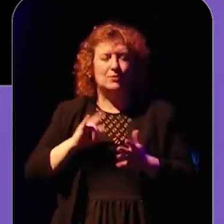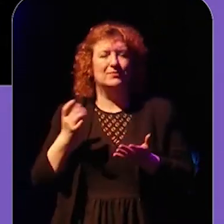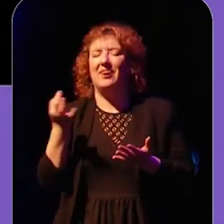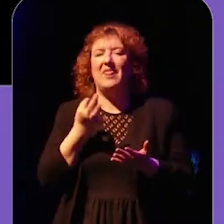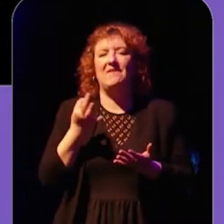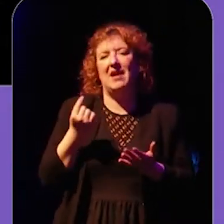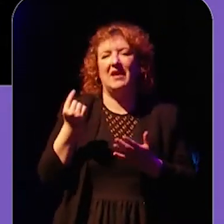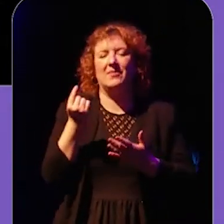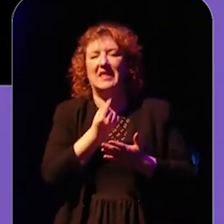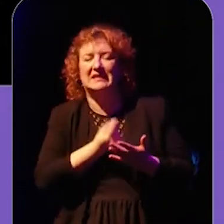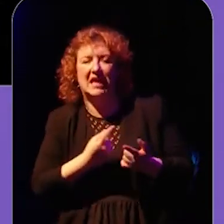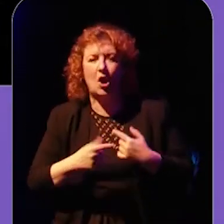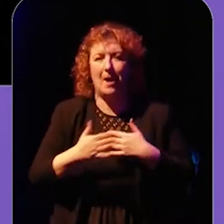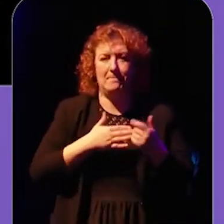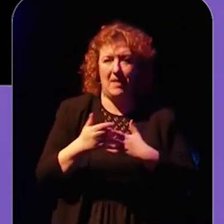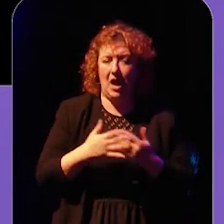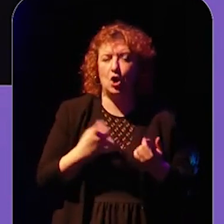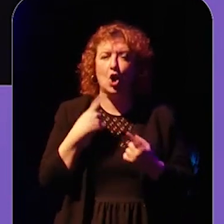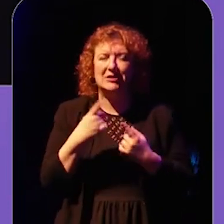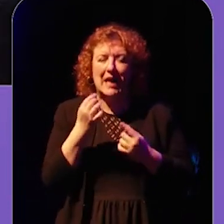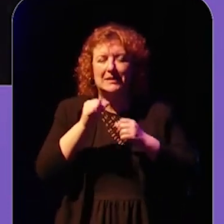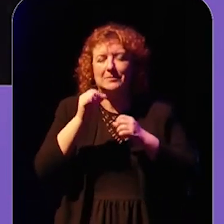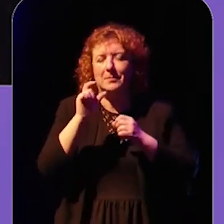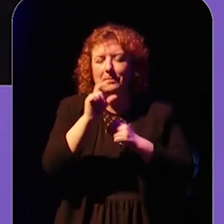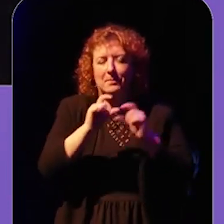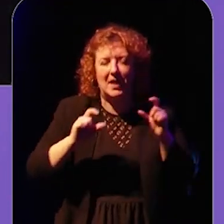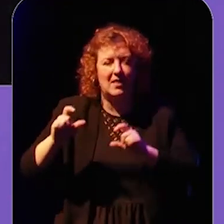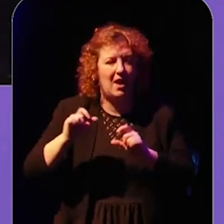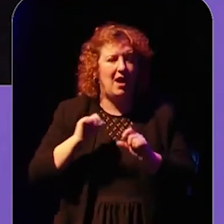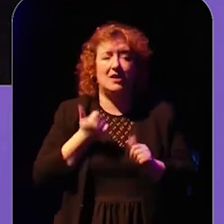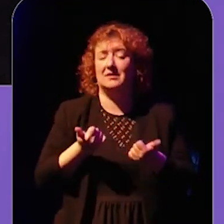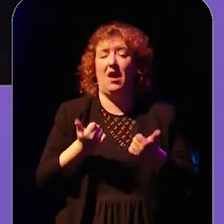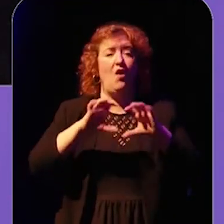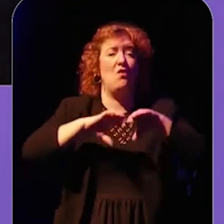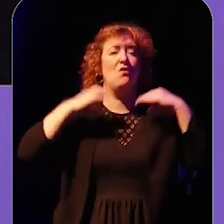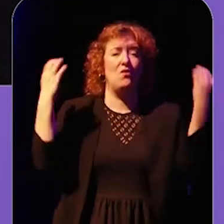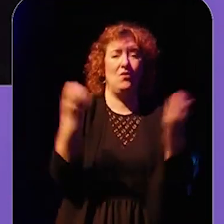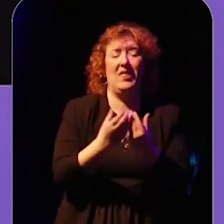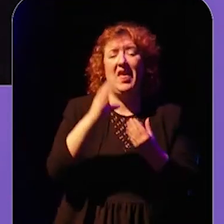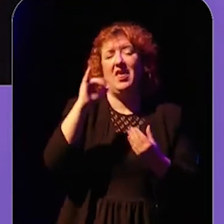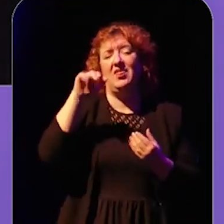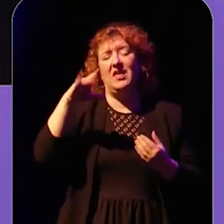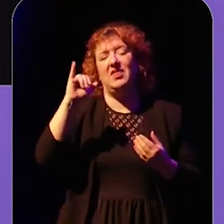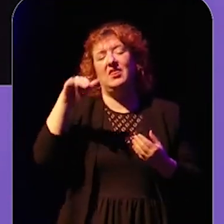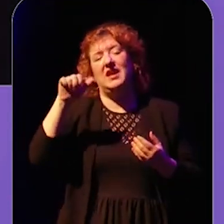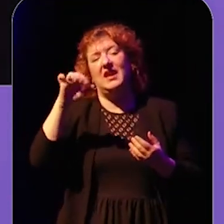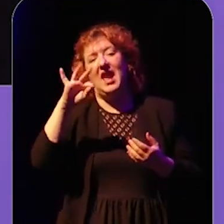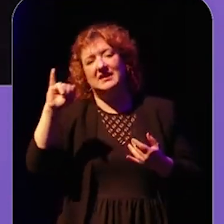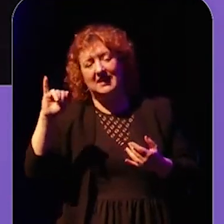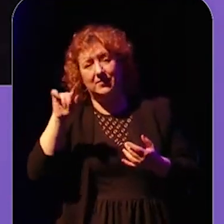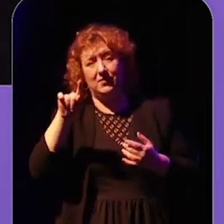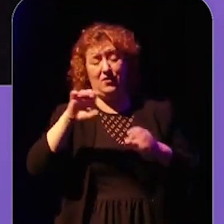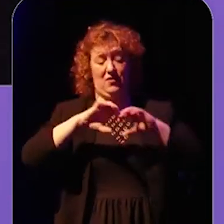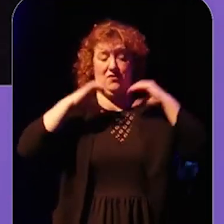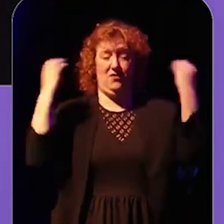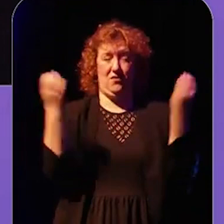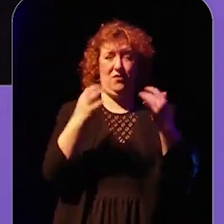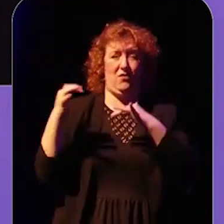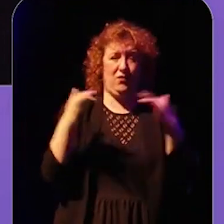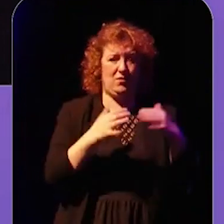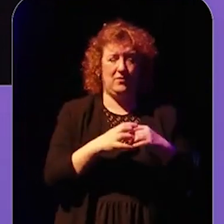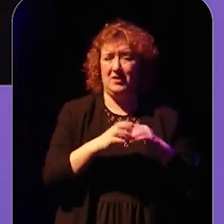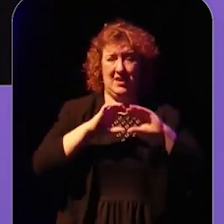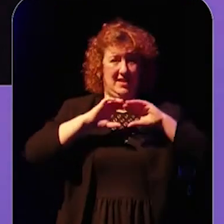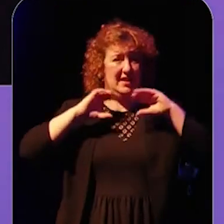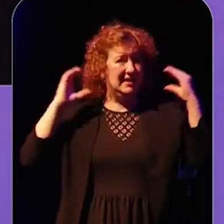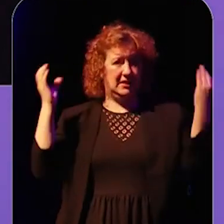que unos pocos amarres, unas pocas piezas. Hasta que llegó el estadio del Fútbol Club Cincinnati. Es un estadio cuya fachada es